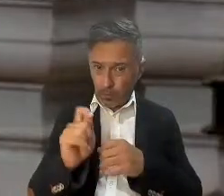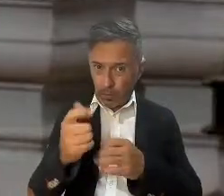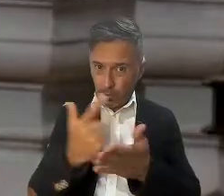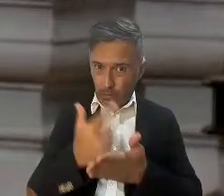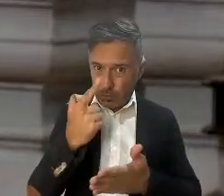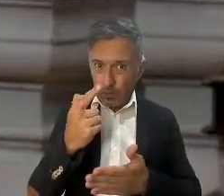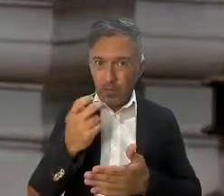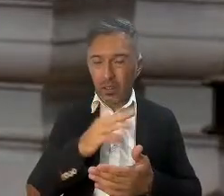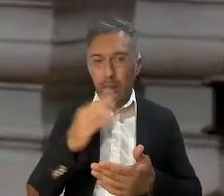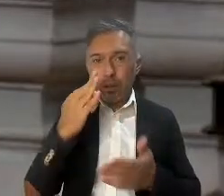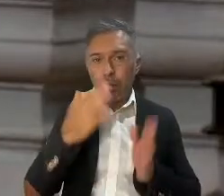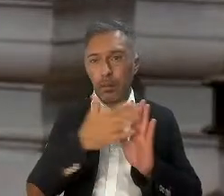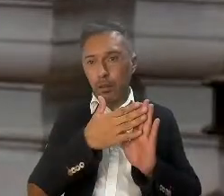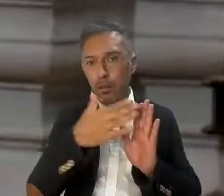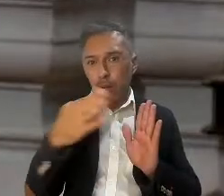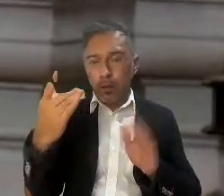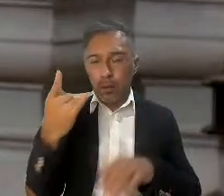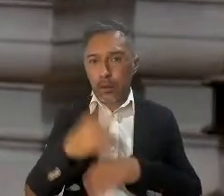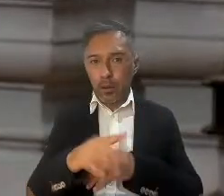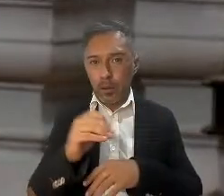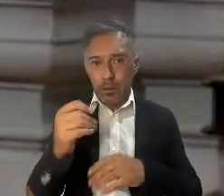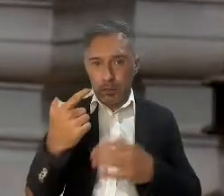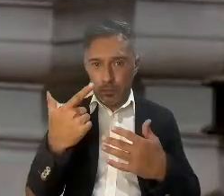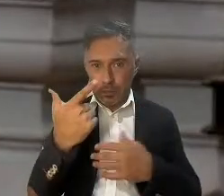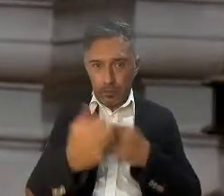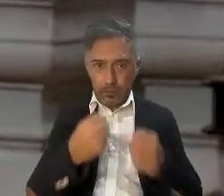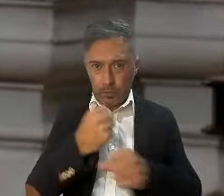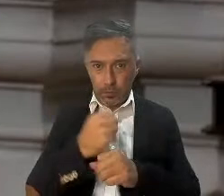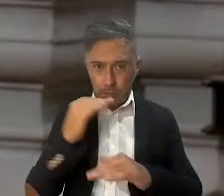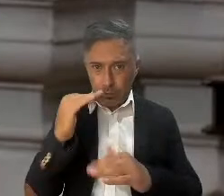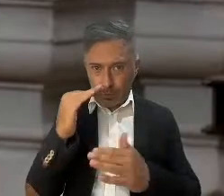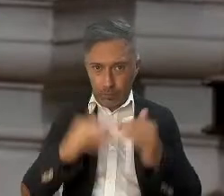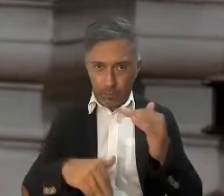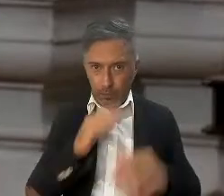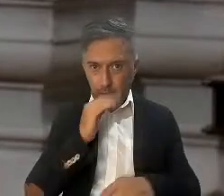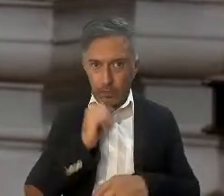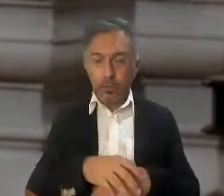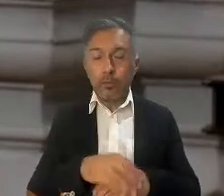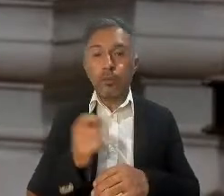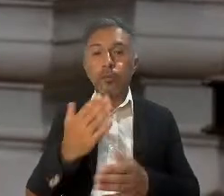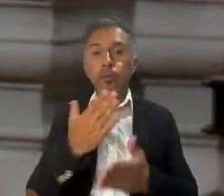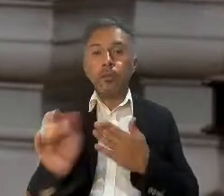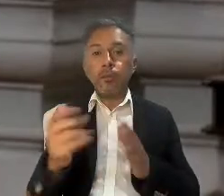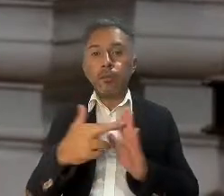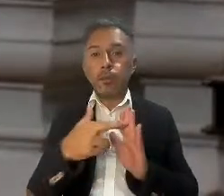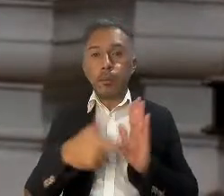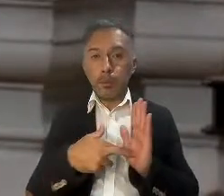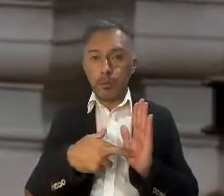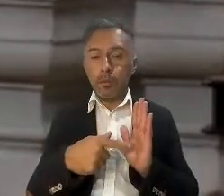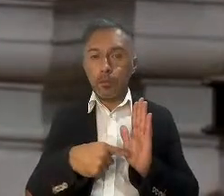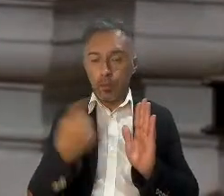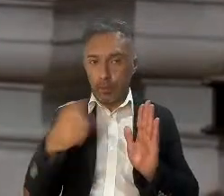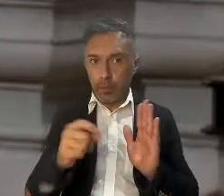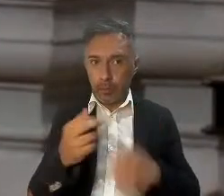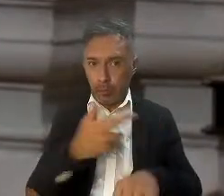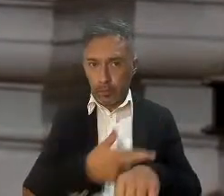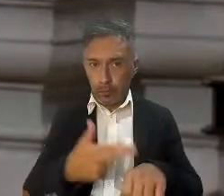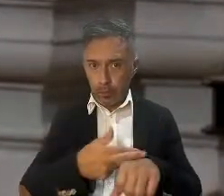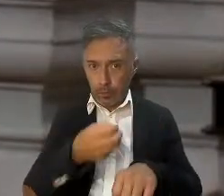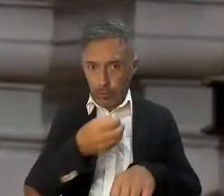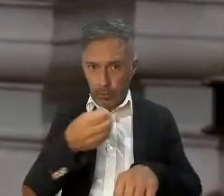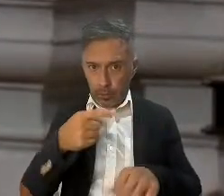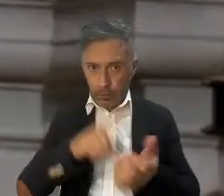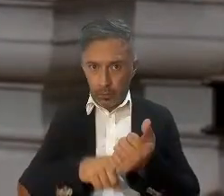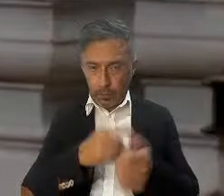preinscripción no serán inferiores a siete años por lo que hace a la regla de que los procedimientos para la investigación y sanción